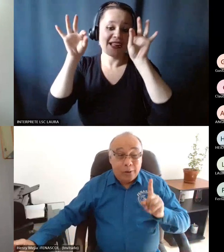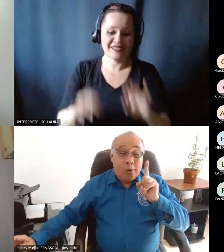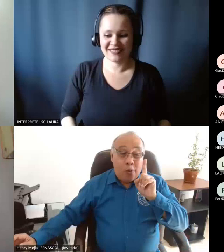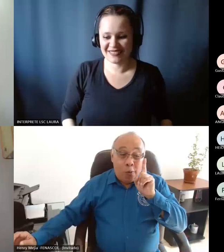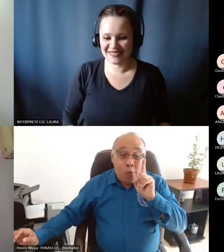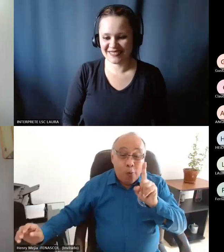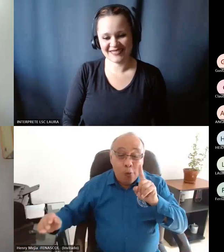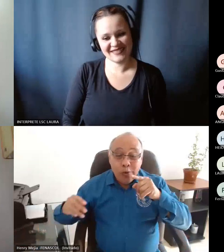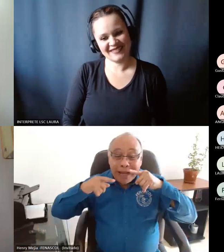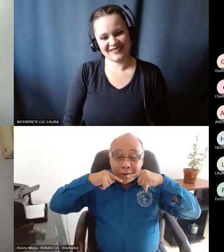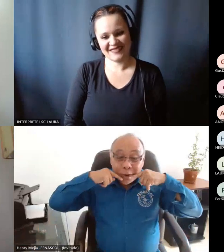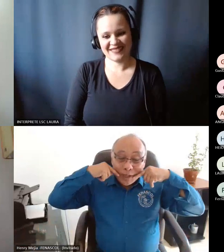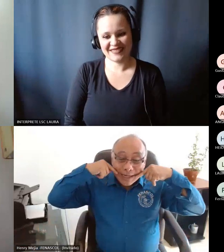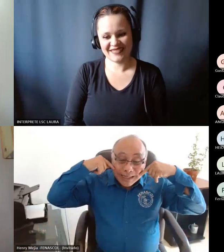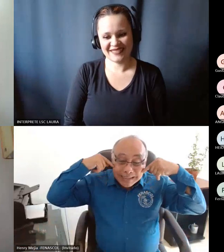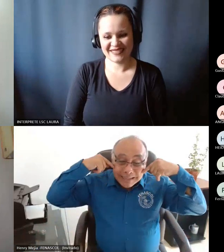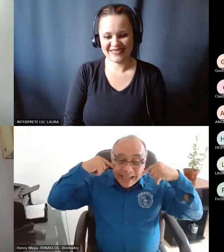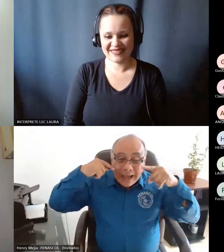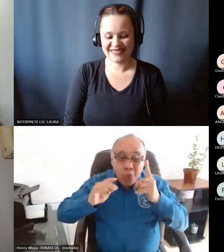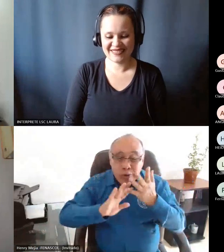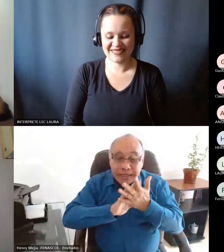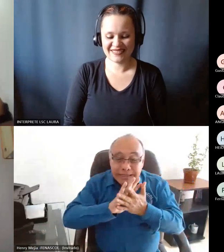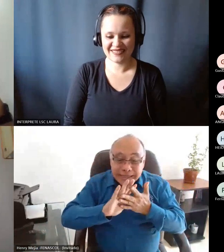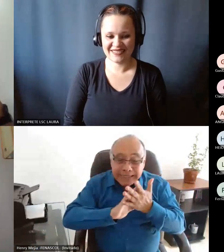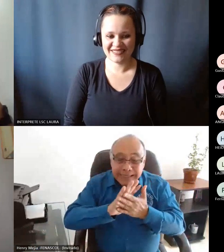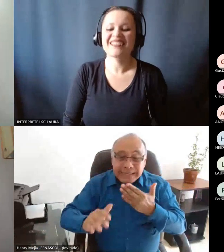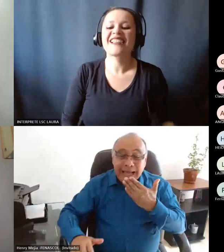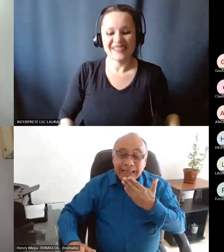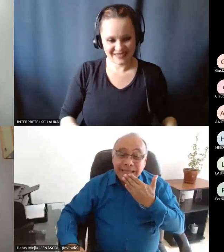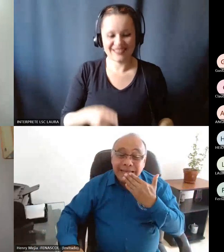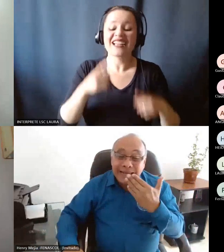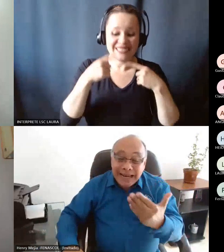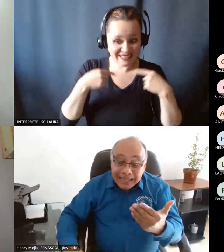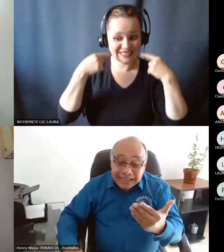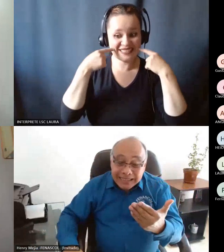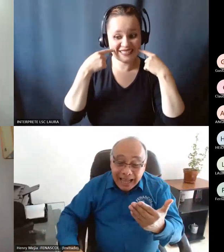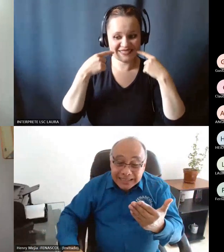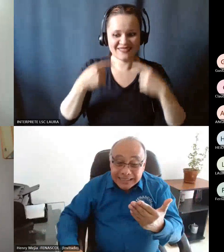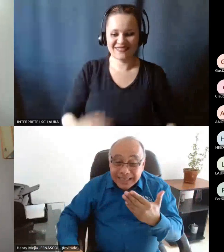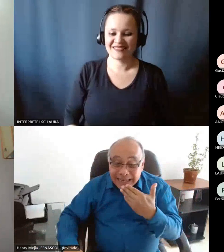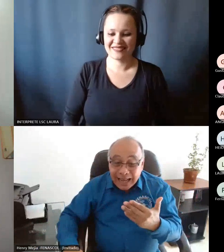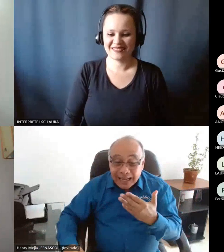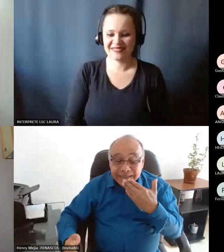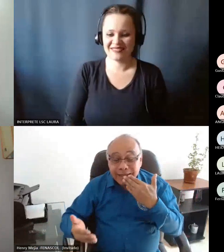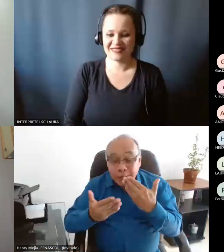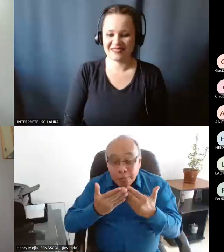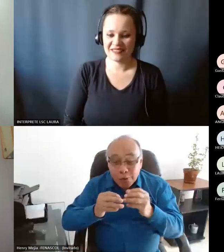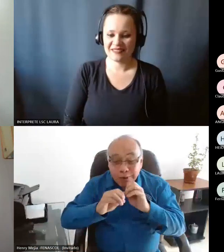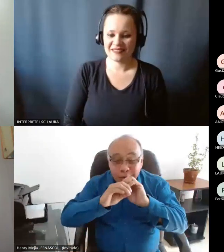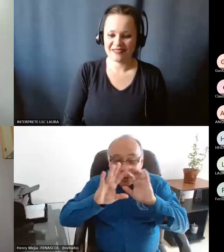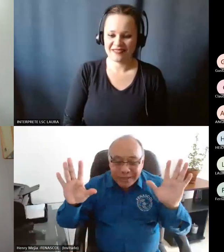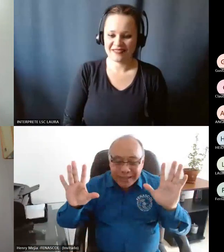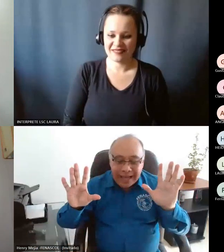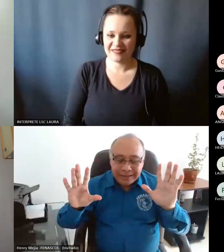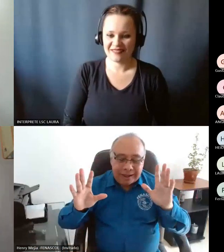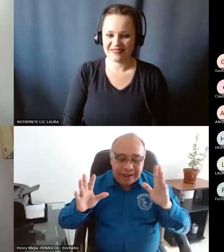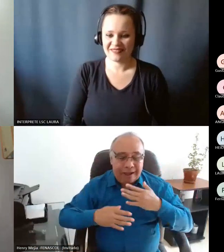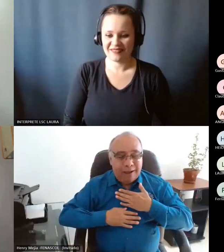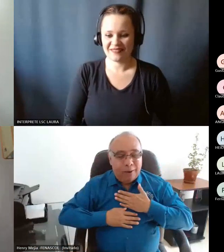hoy Muchas gracias por supuesto una sonrisa una seña Gracias miren aquí